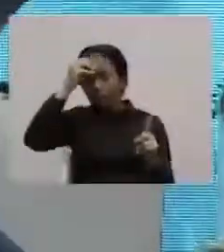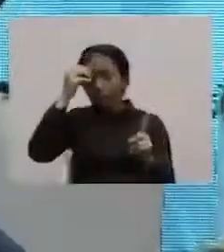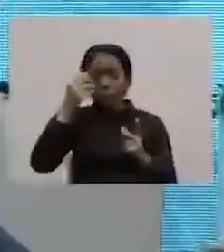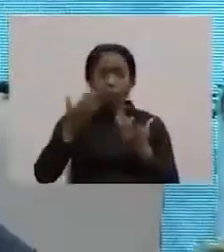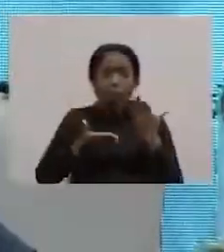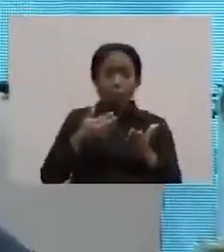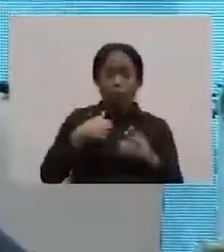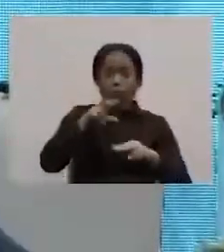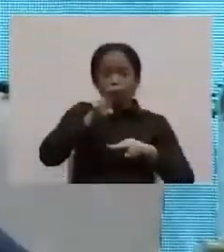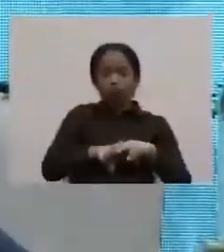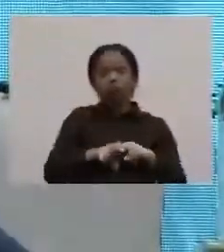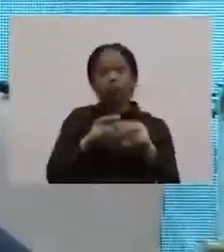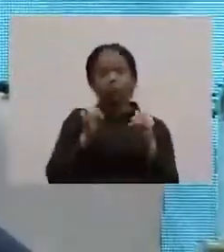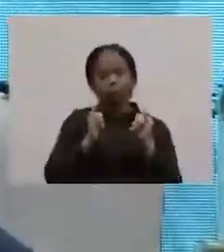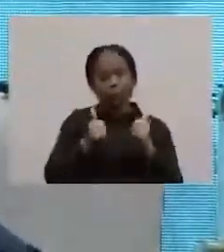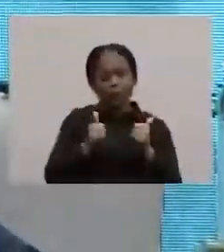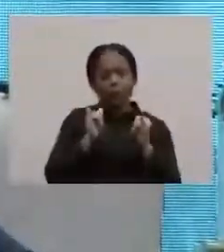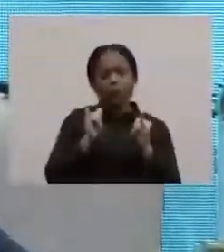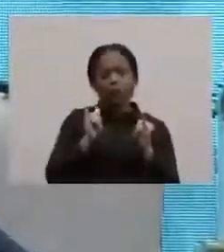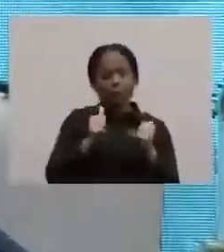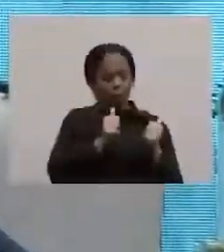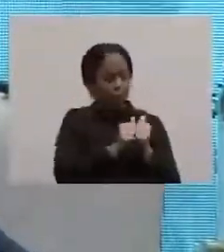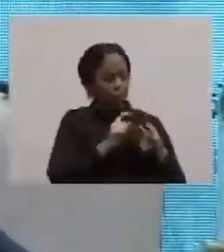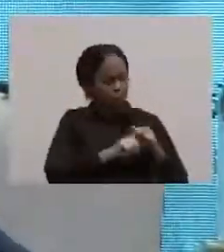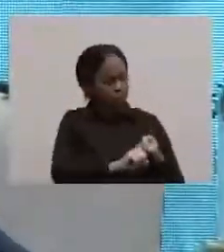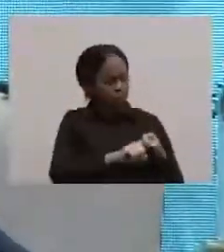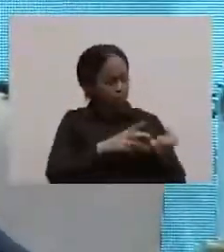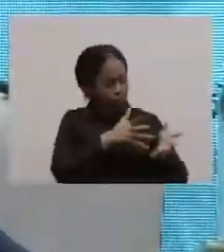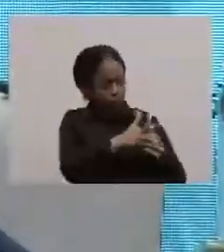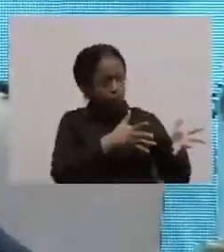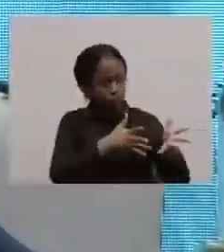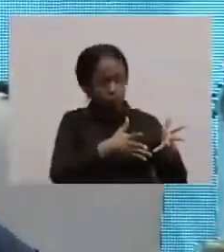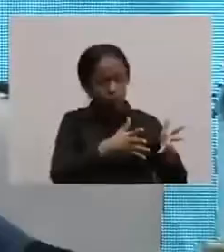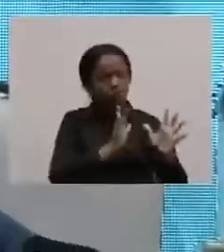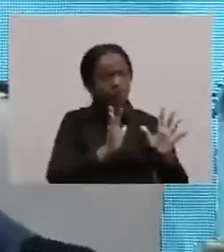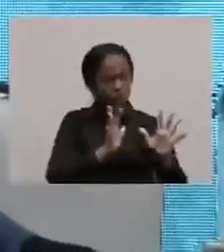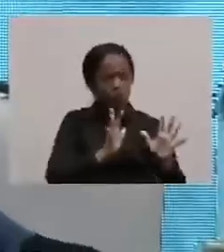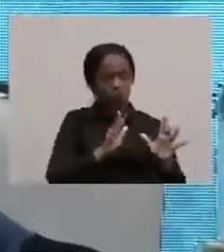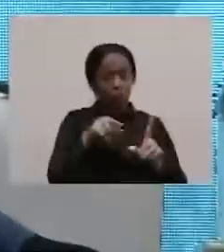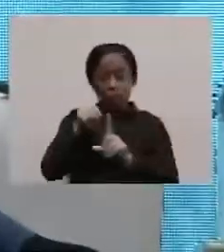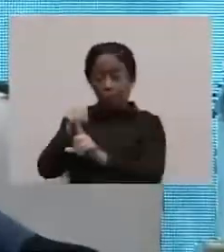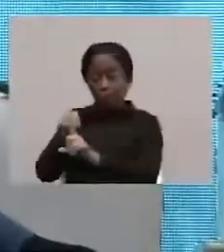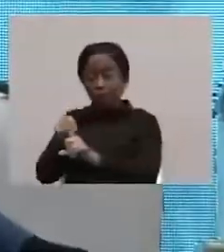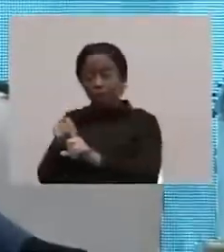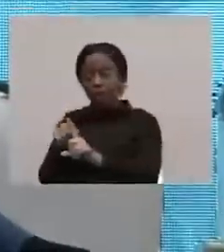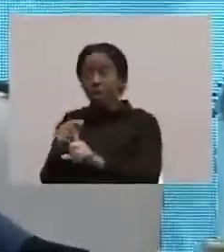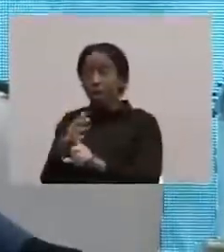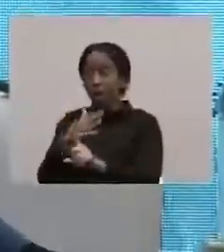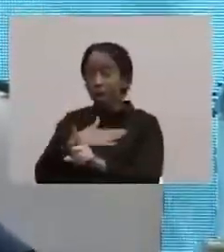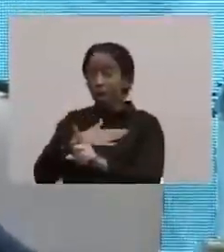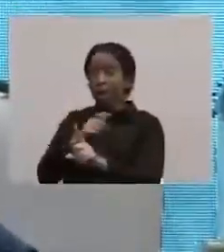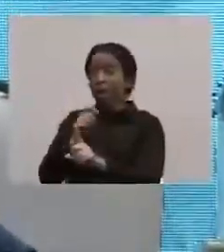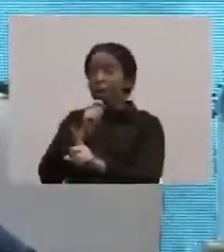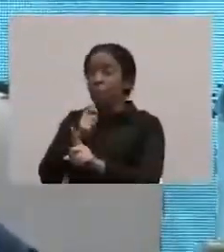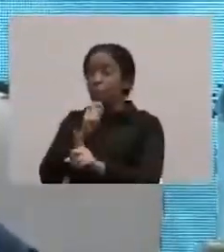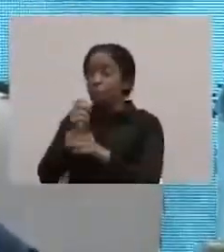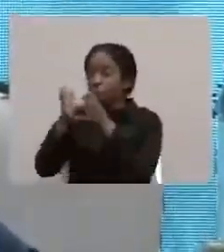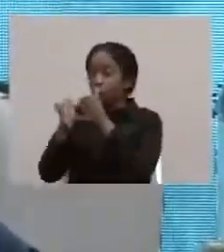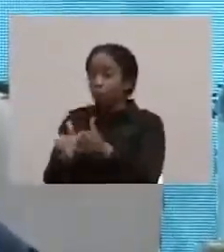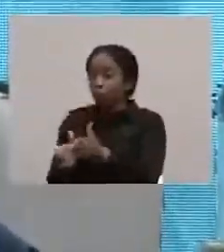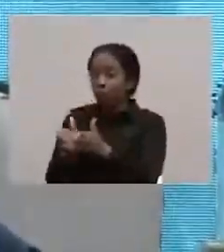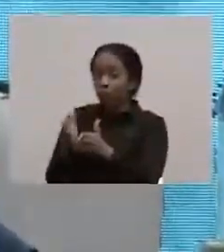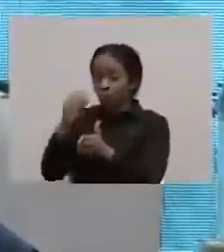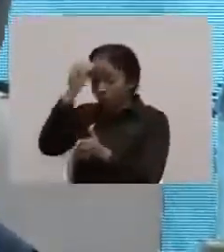con la comadre y usted opina todo lo que usted quiera. Y otra cosa es ejercer periodismo de opinión, porque el periodismo de opinión se